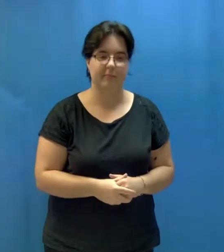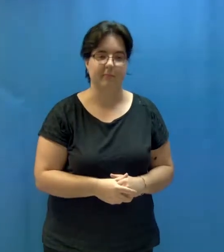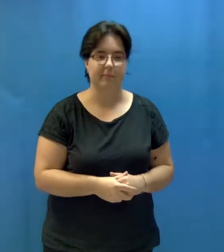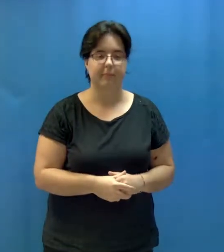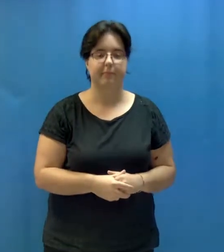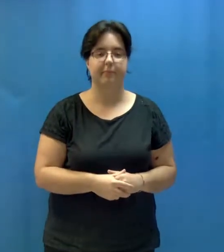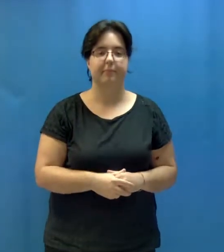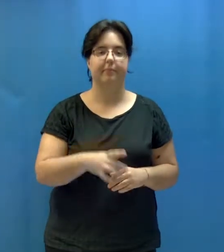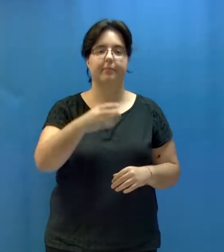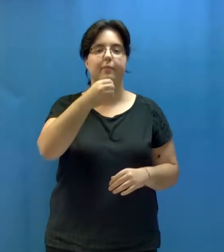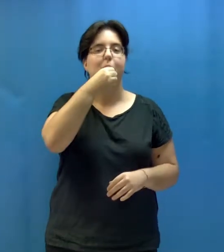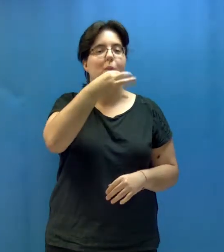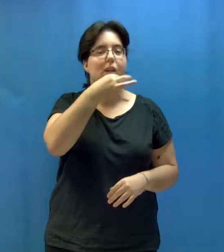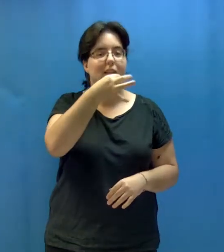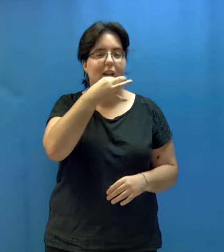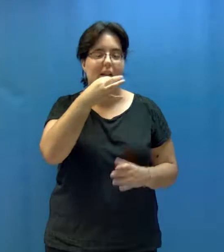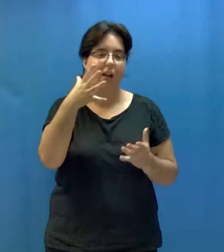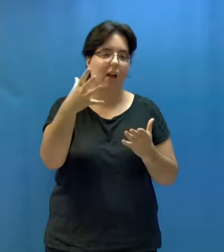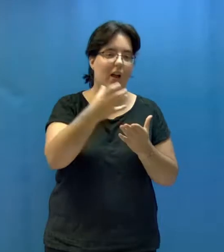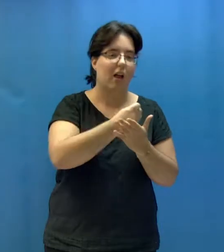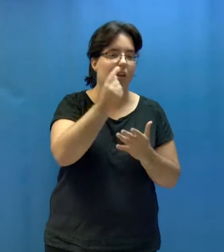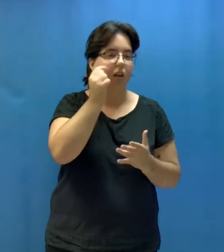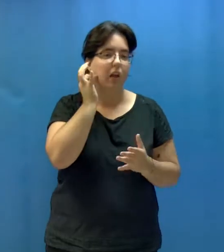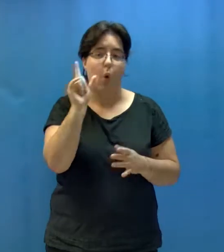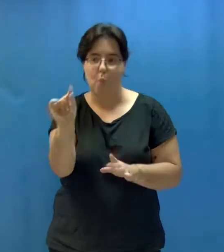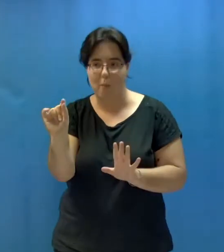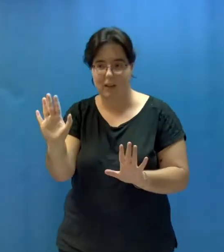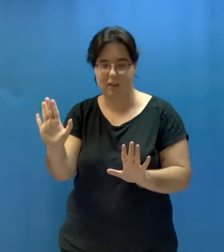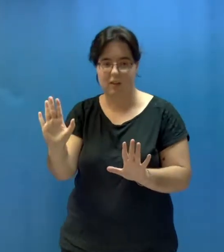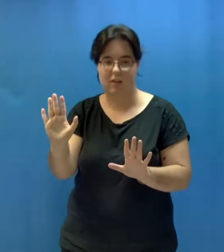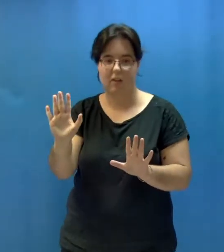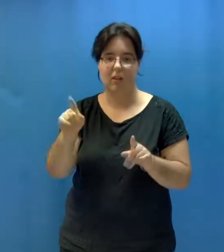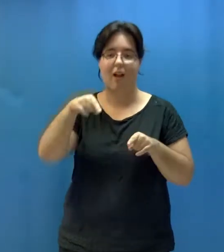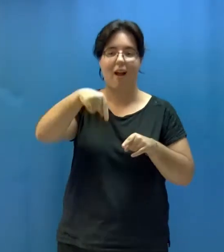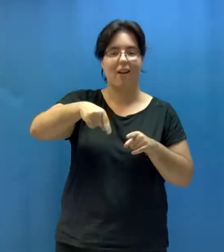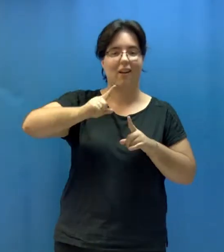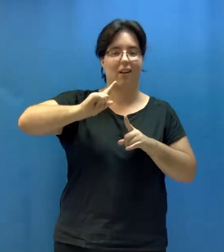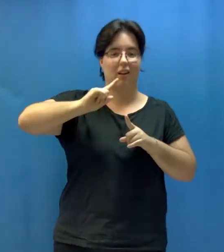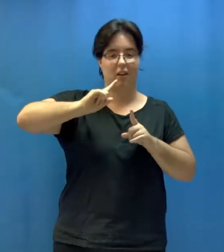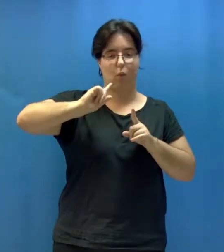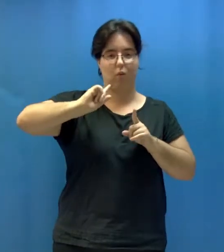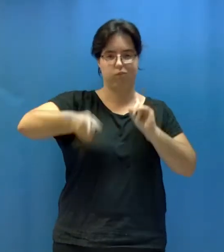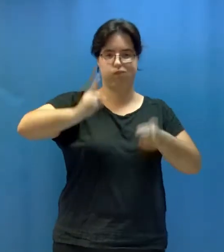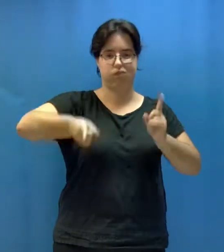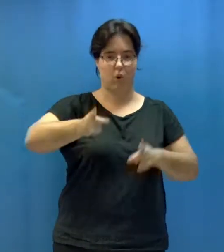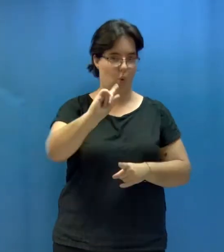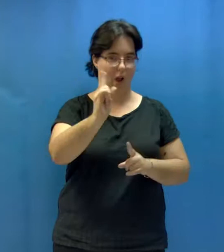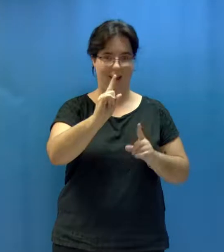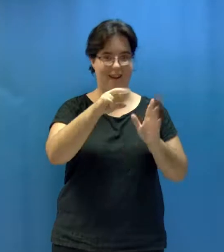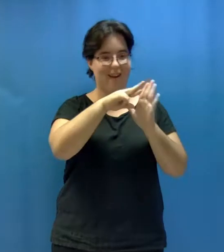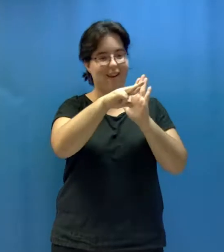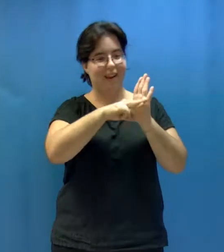Bona esperada a totes y a tots. Una altra... Señor Simón, segundo. No es una dictadura, es el reglamento y lo que hemos acordado los